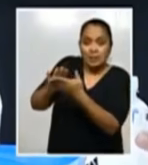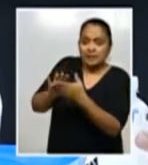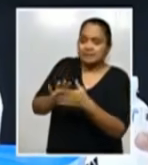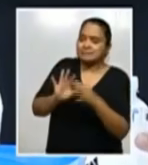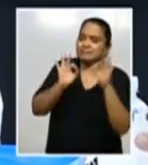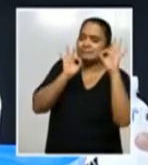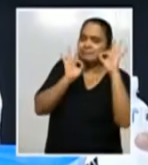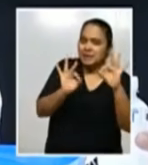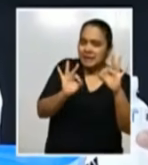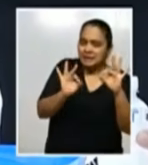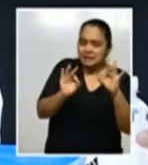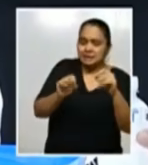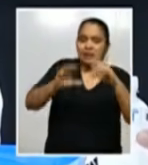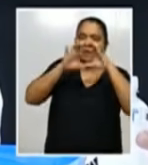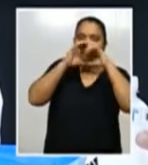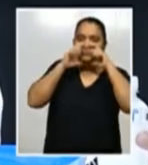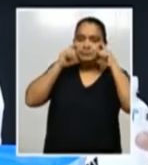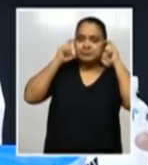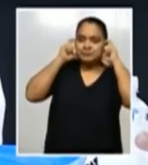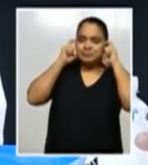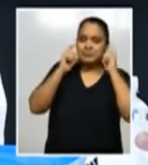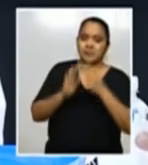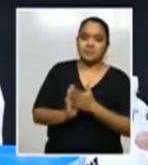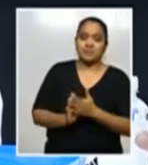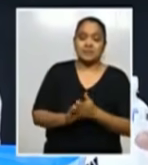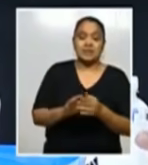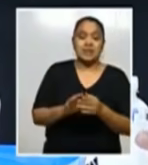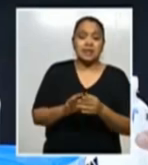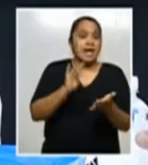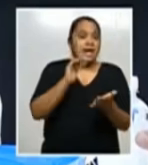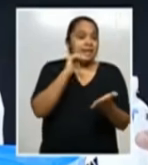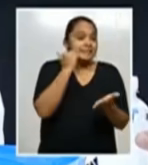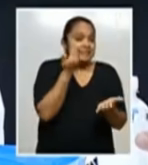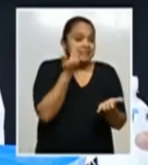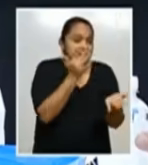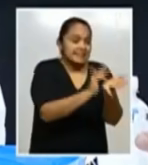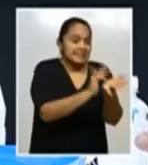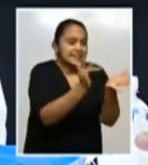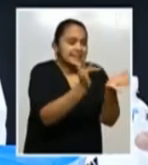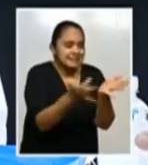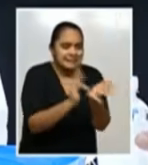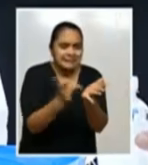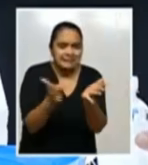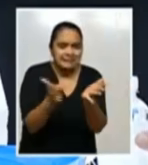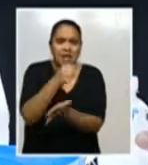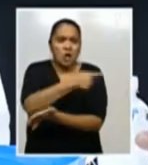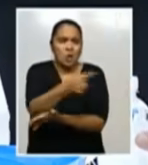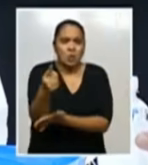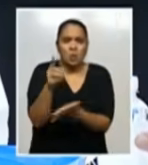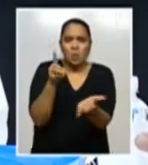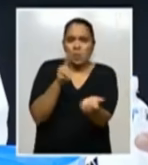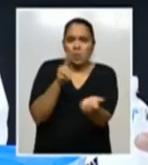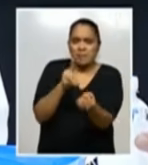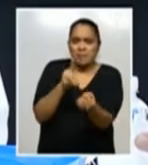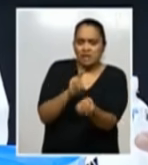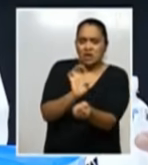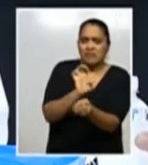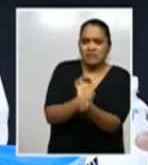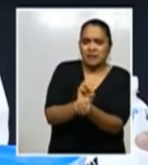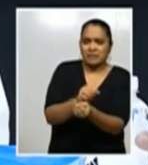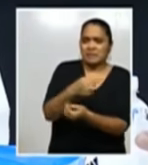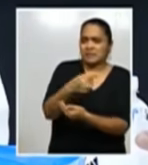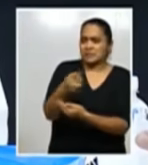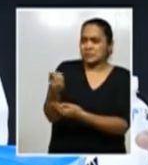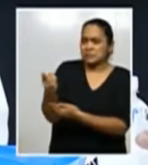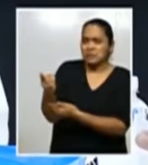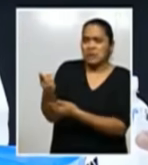a los médicos, a los epidemiólogos y a toda la gente que está en la primera línea de esta